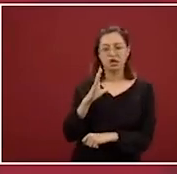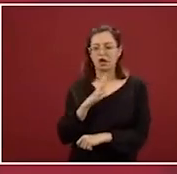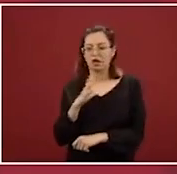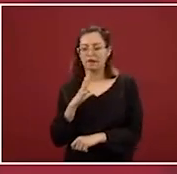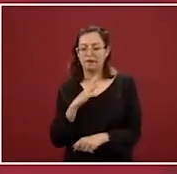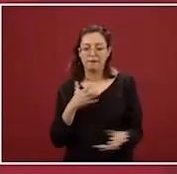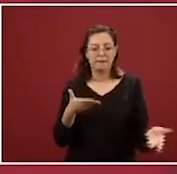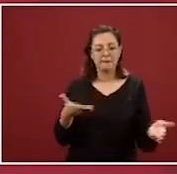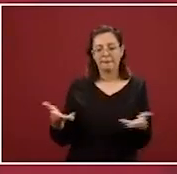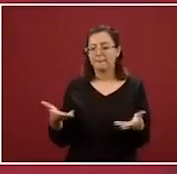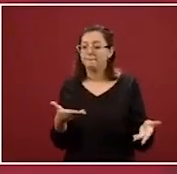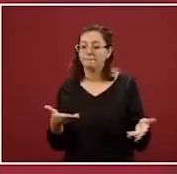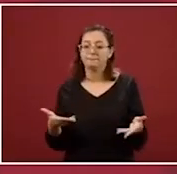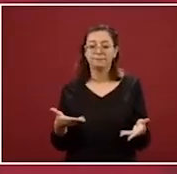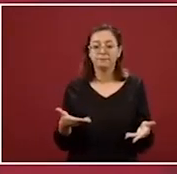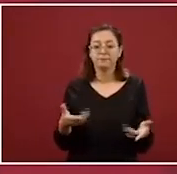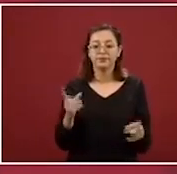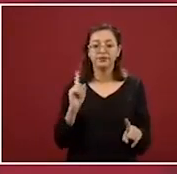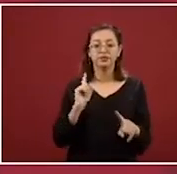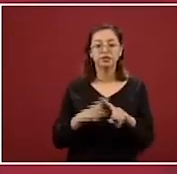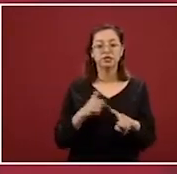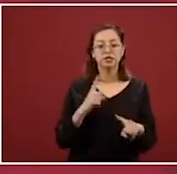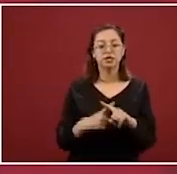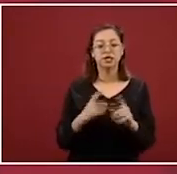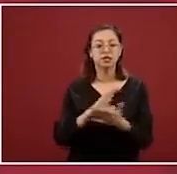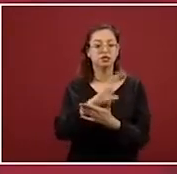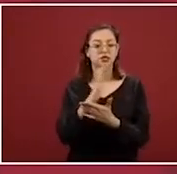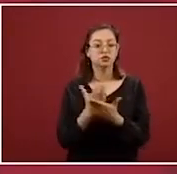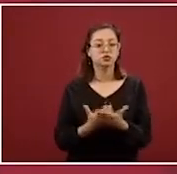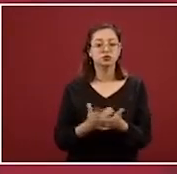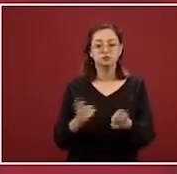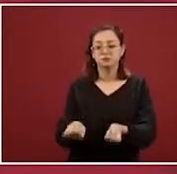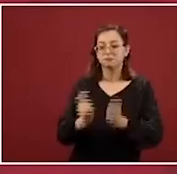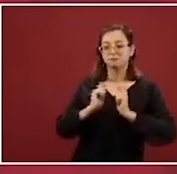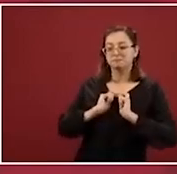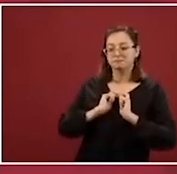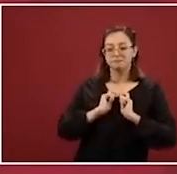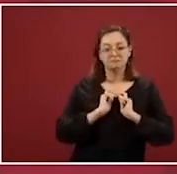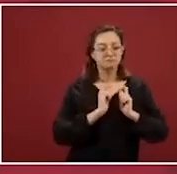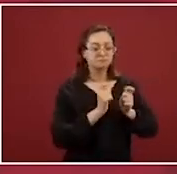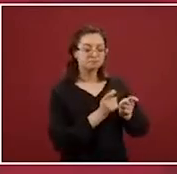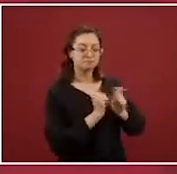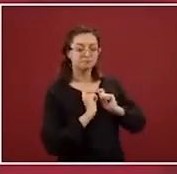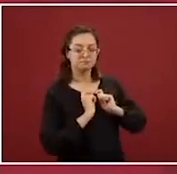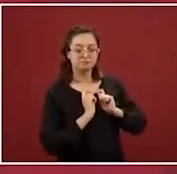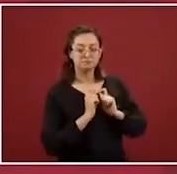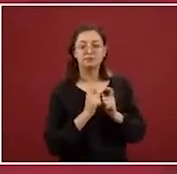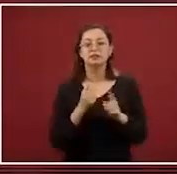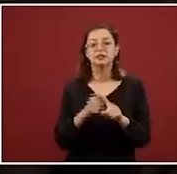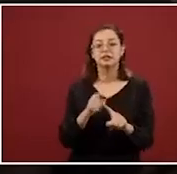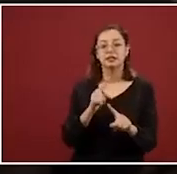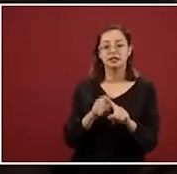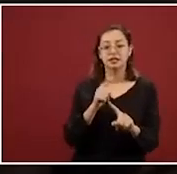decidiendo quién tiene la titularidad del contrato. De acuerdo a la ley